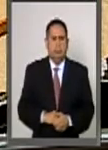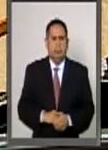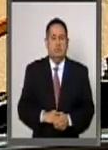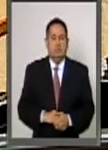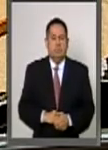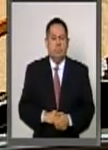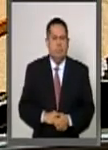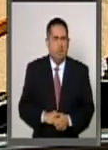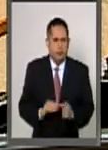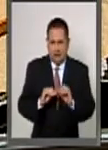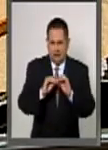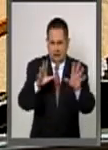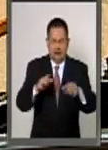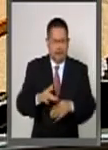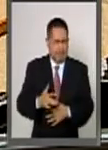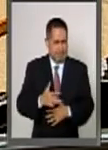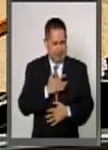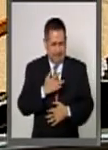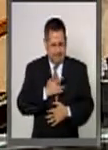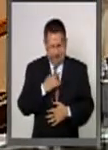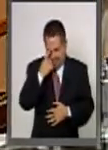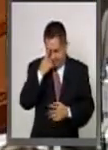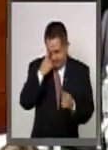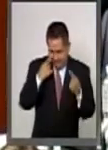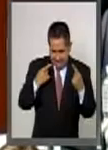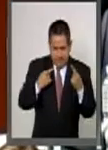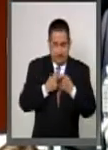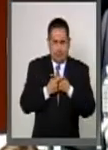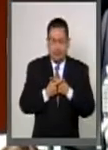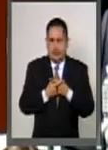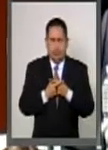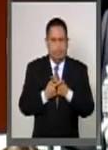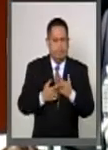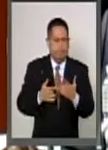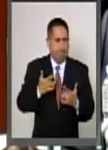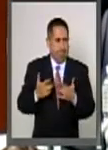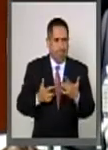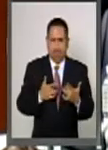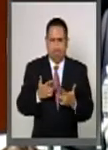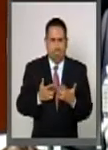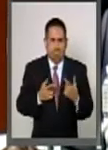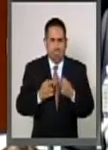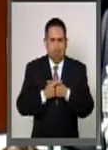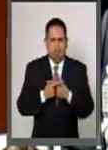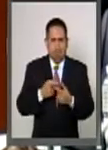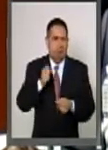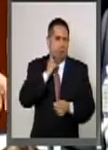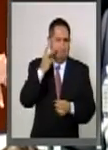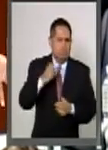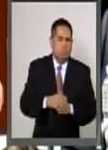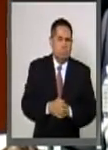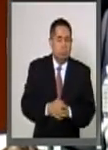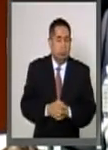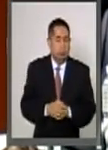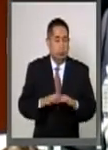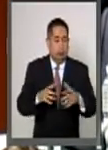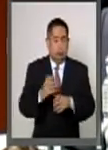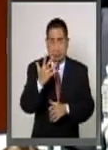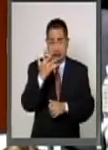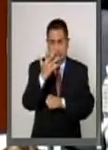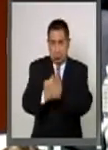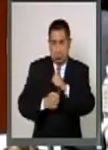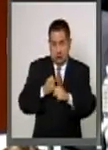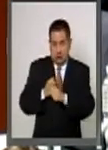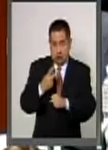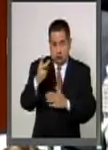Hay sin duda alguna sentimientos encontrados el día de hoy aquí en el Senado de la República. Tenemos